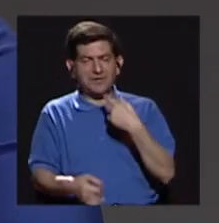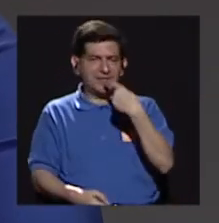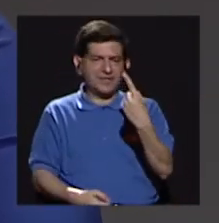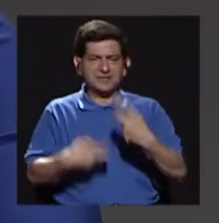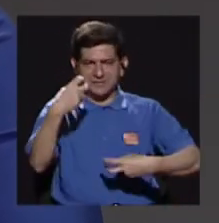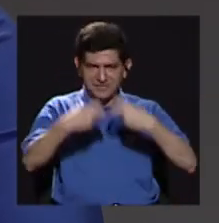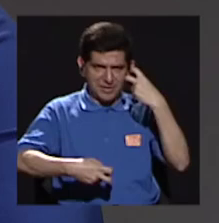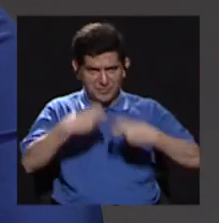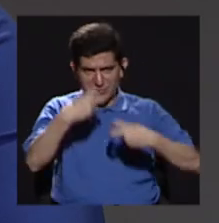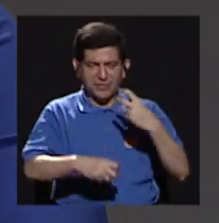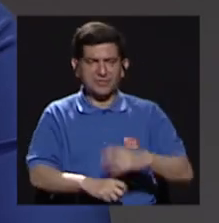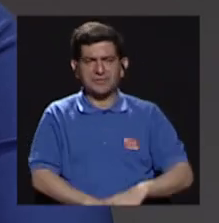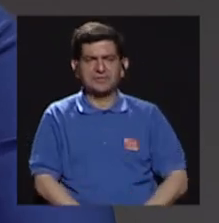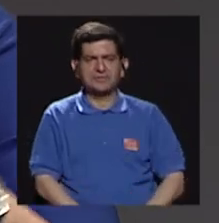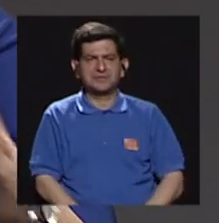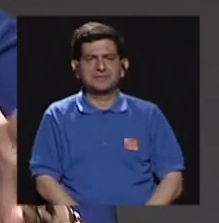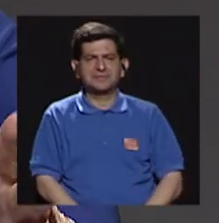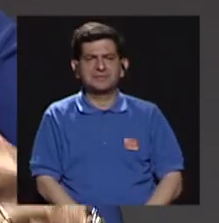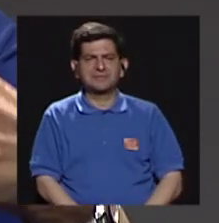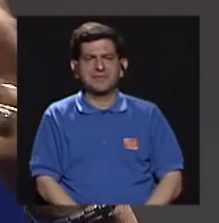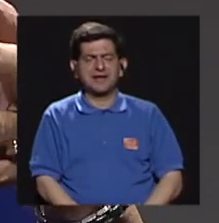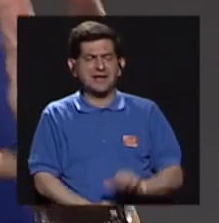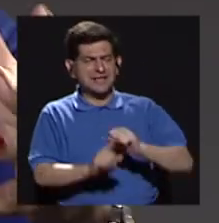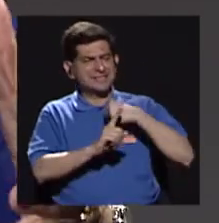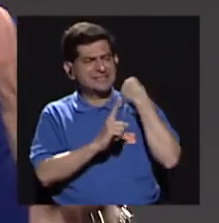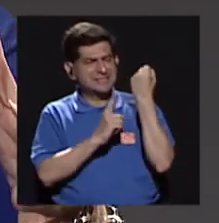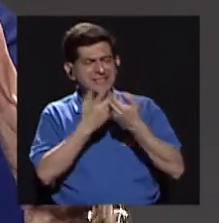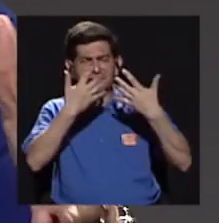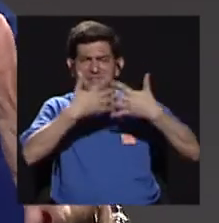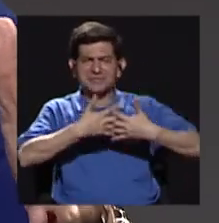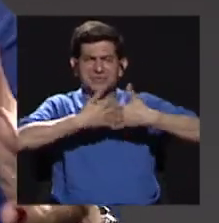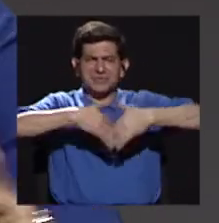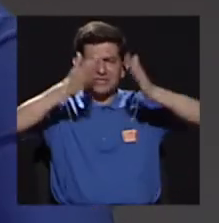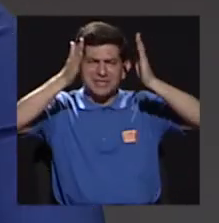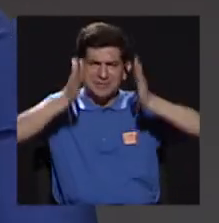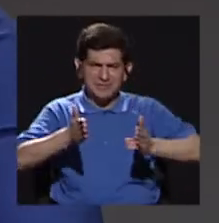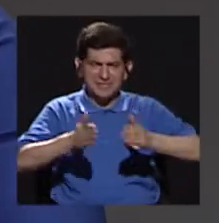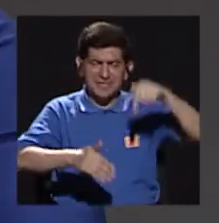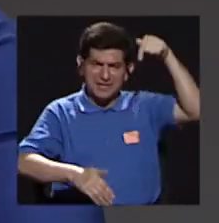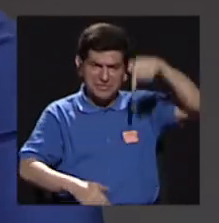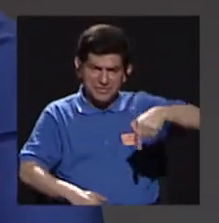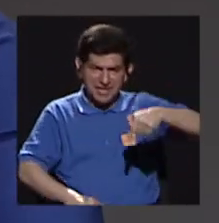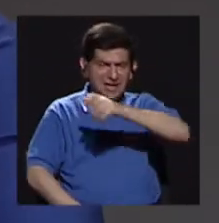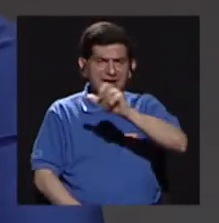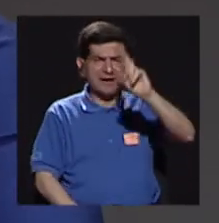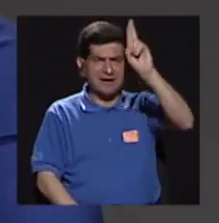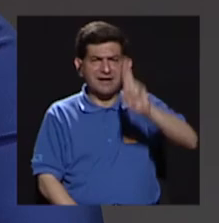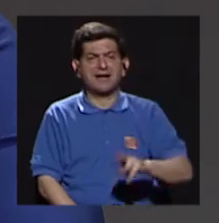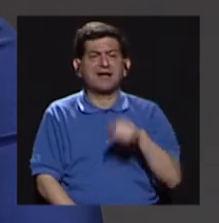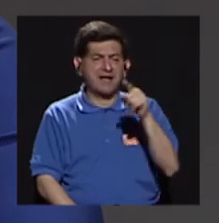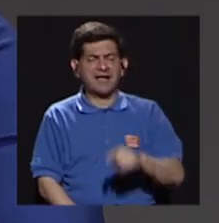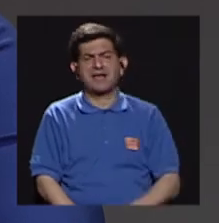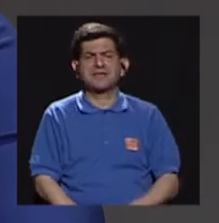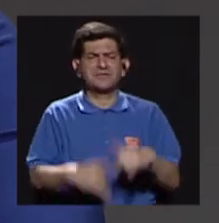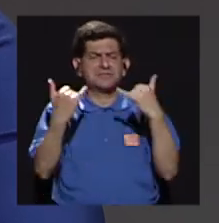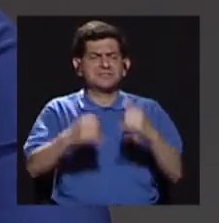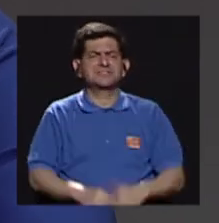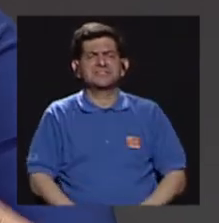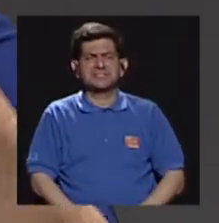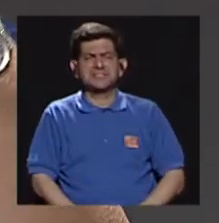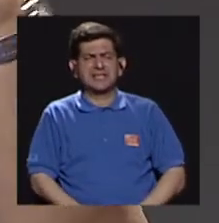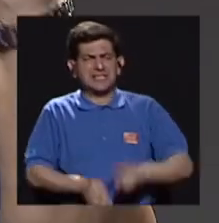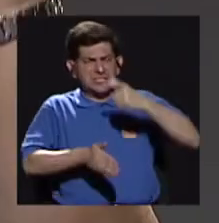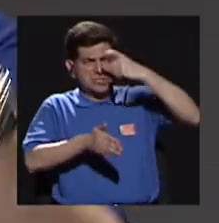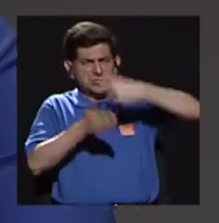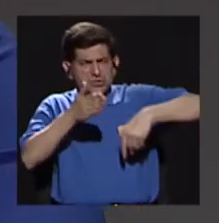de de este empresariado que hay aquí en costa ricas que está anquilosado es